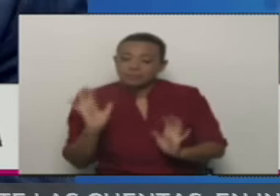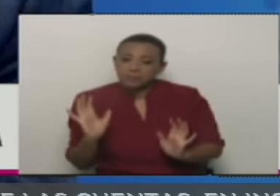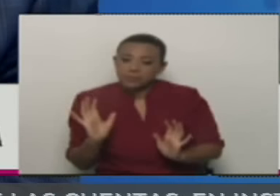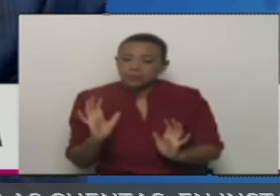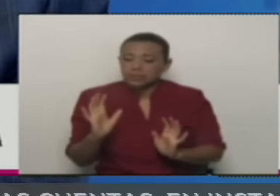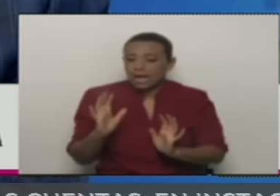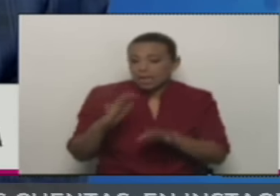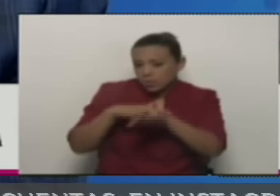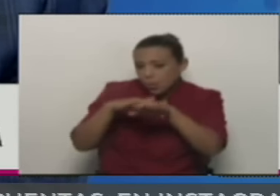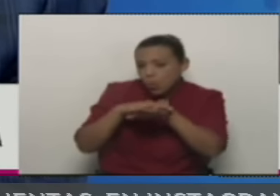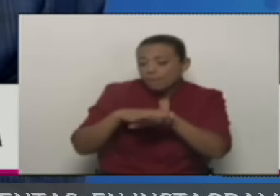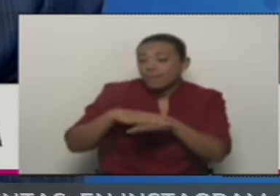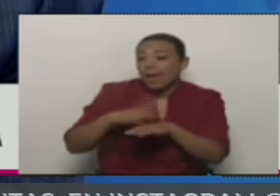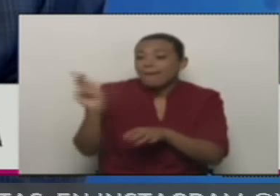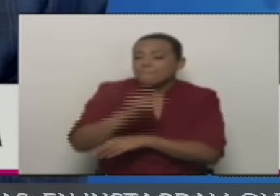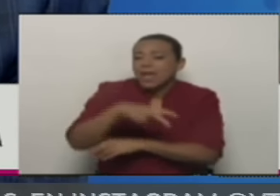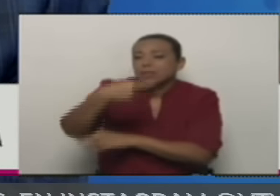yo, te contestaron ellos.